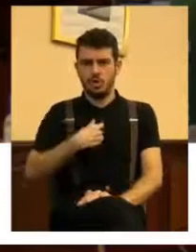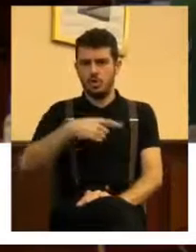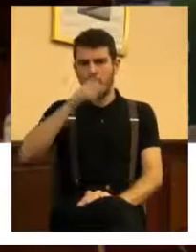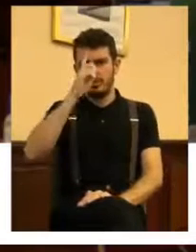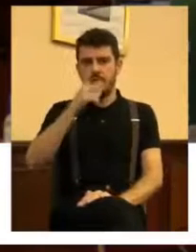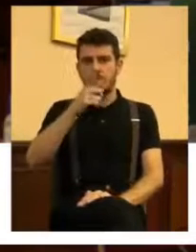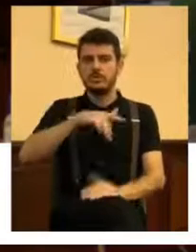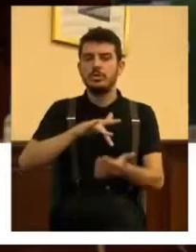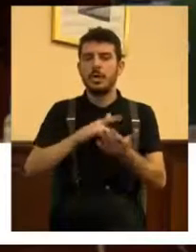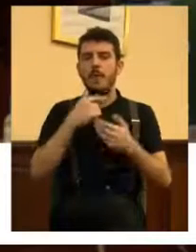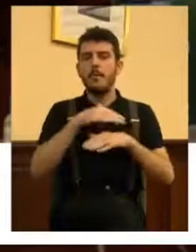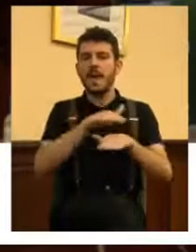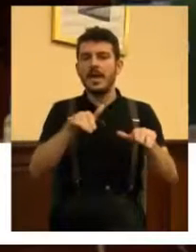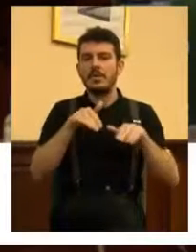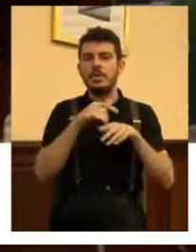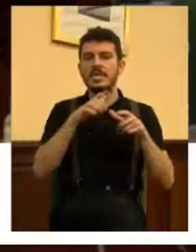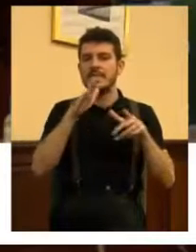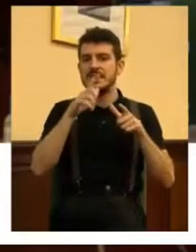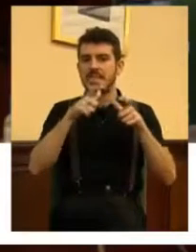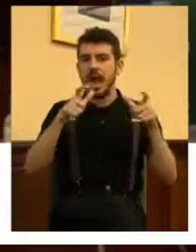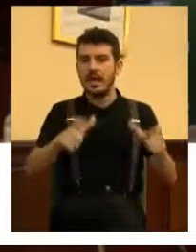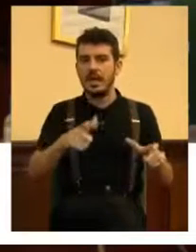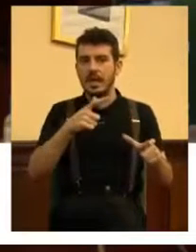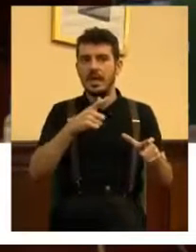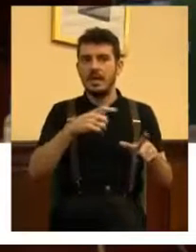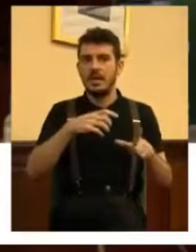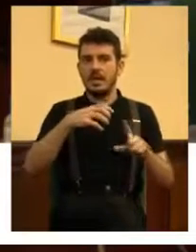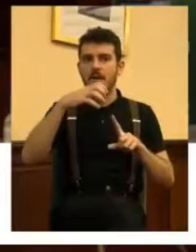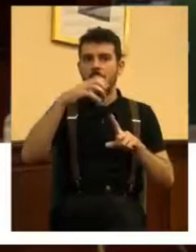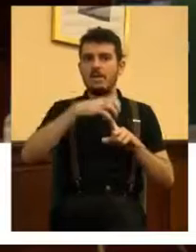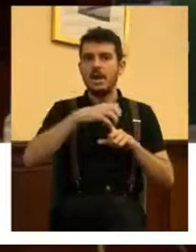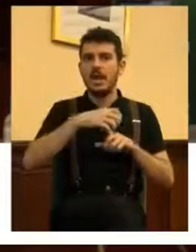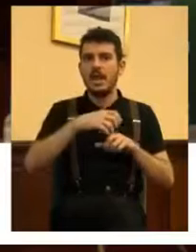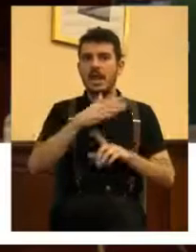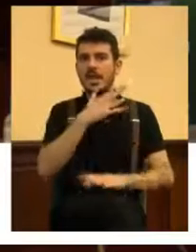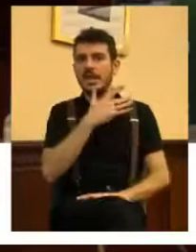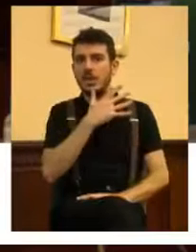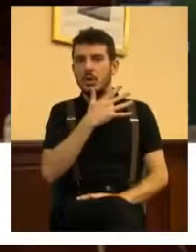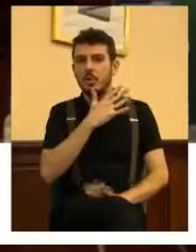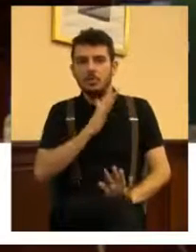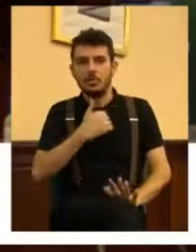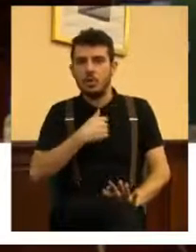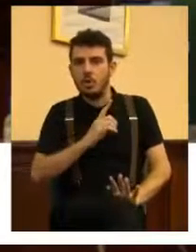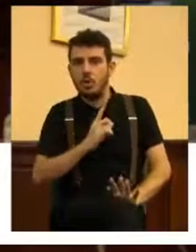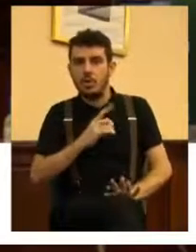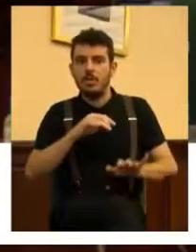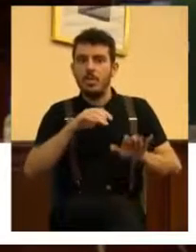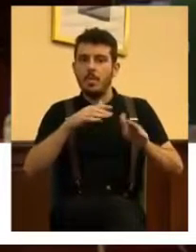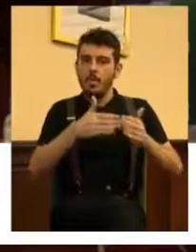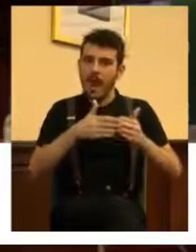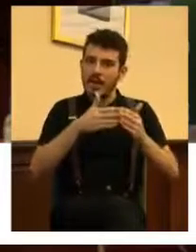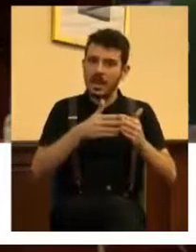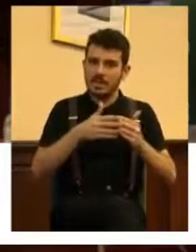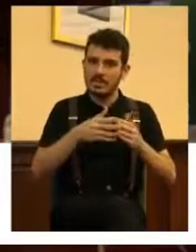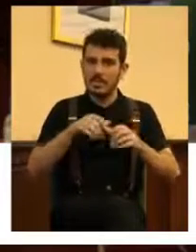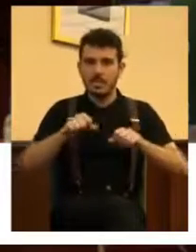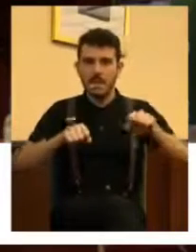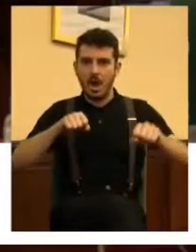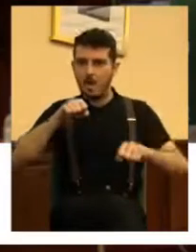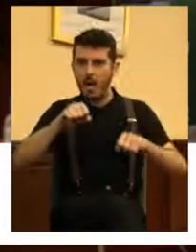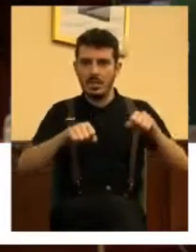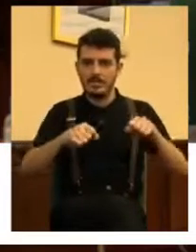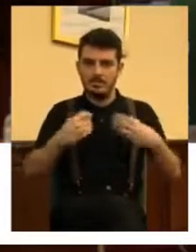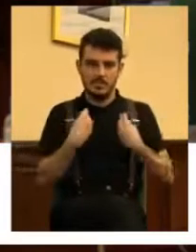se darían un baño en el estanque del Parque del Retiro. Yo no. Pero las barcas y las piraguas no son seres vivos.